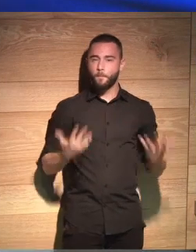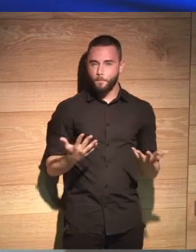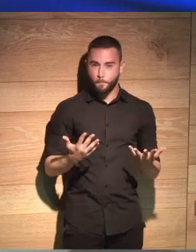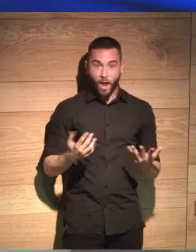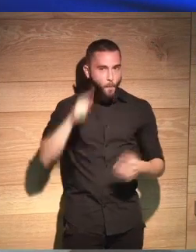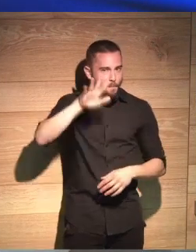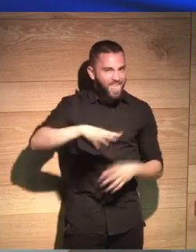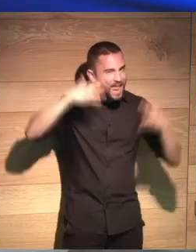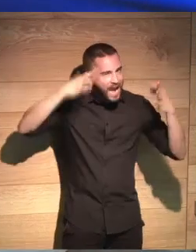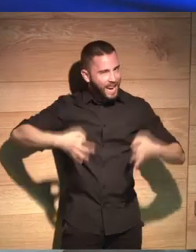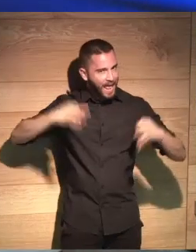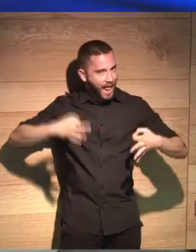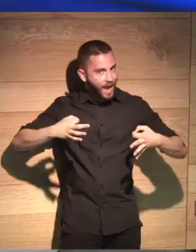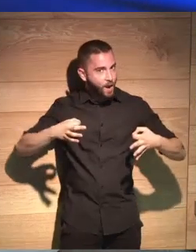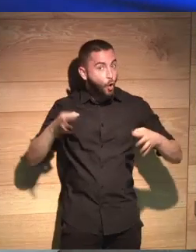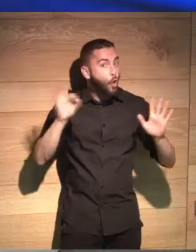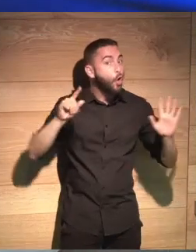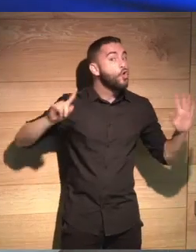aparentemente real, ¿o no?